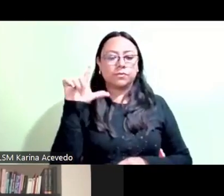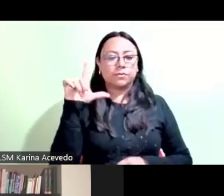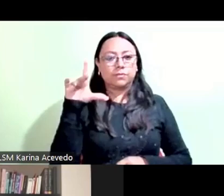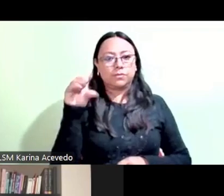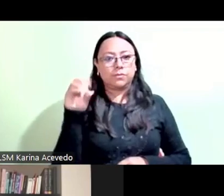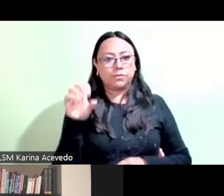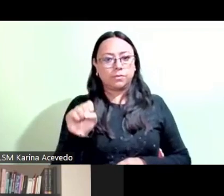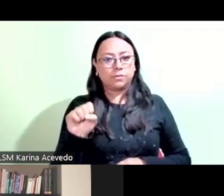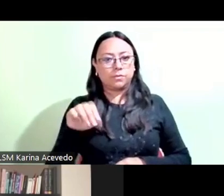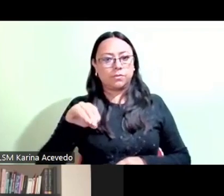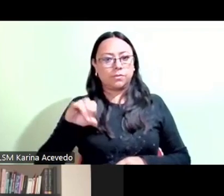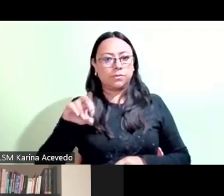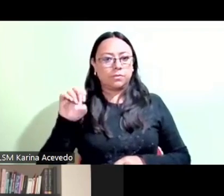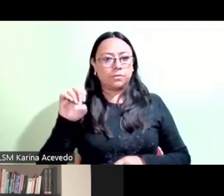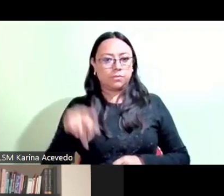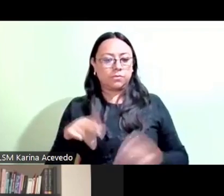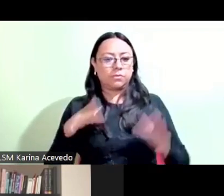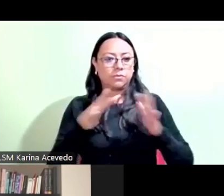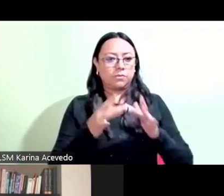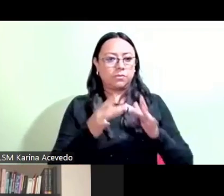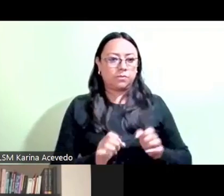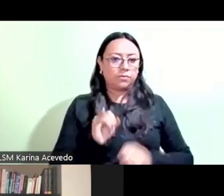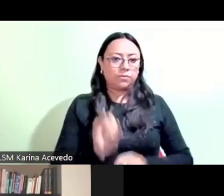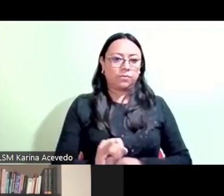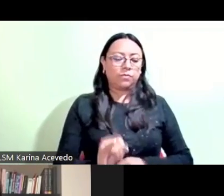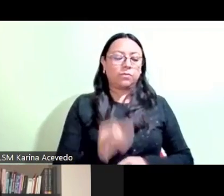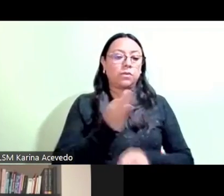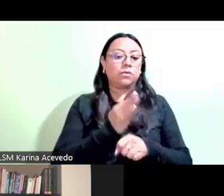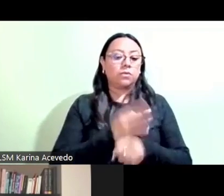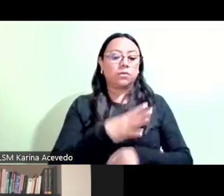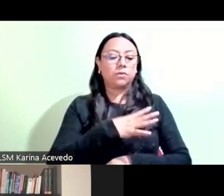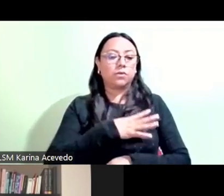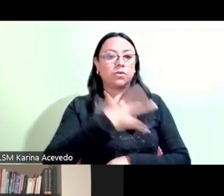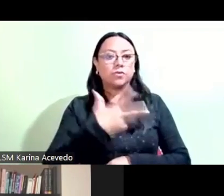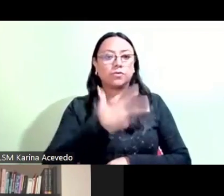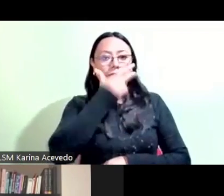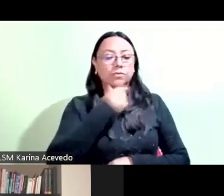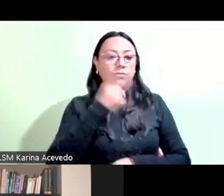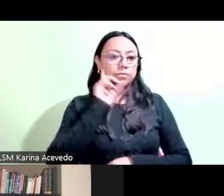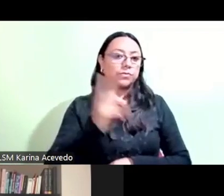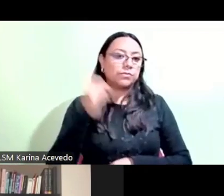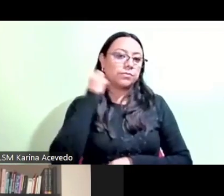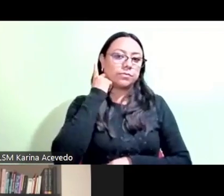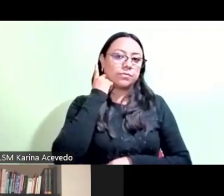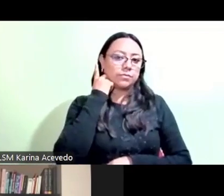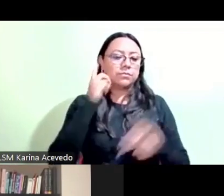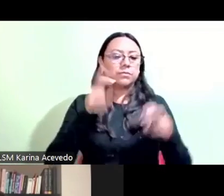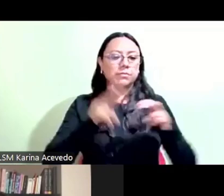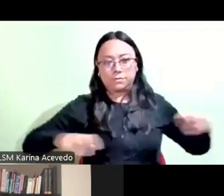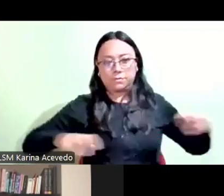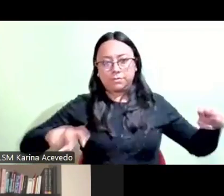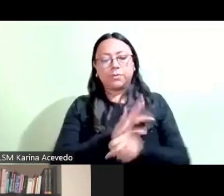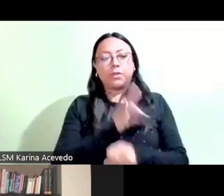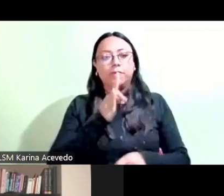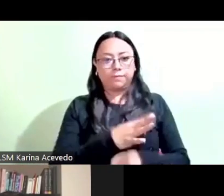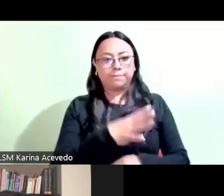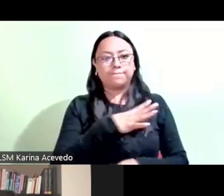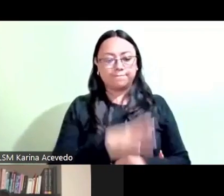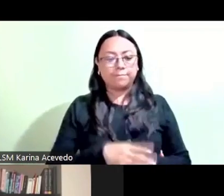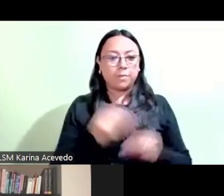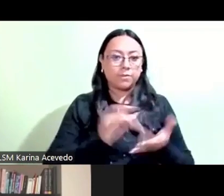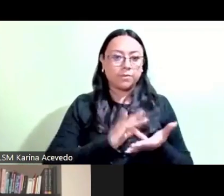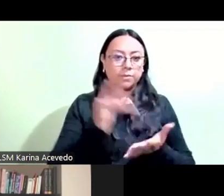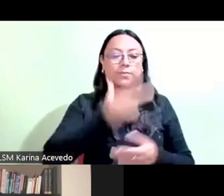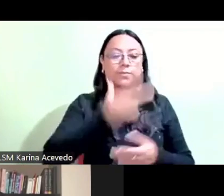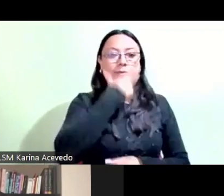presidente, tenemos un quórum de 8 legisladoras y legisladores. Hay quórum. Muchísimas gracias,